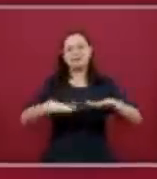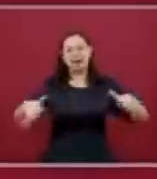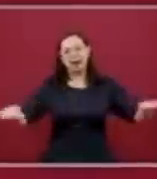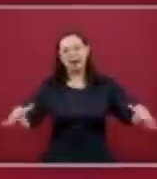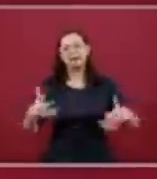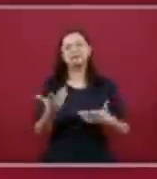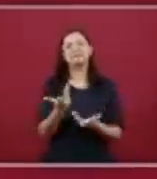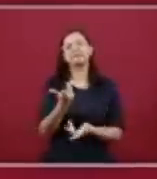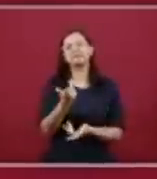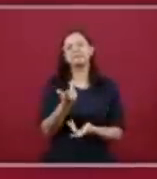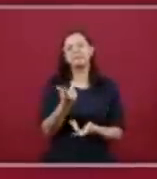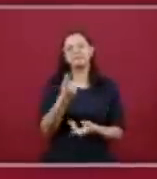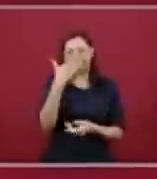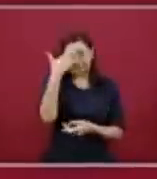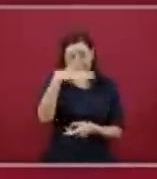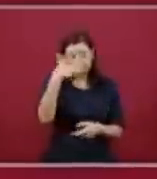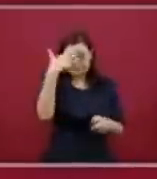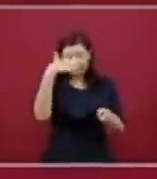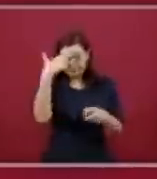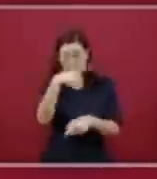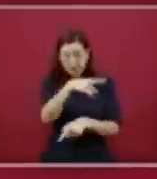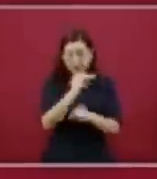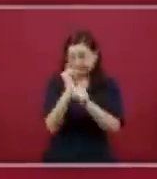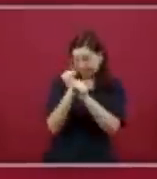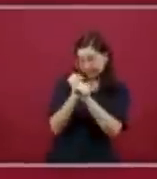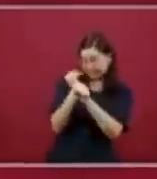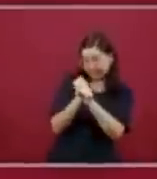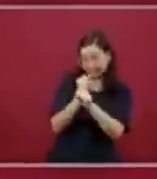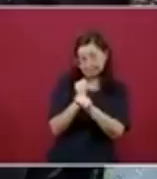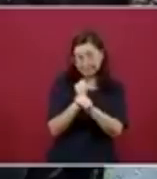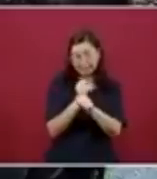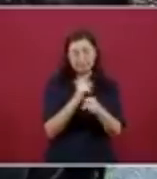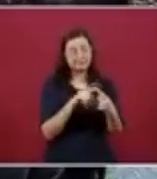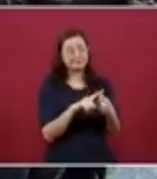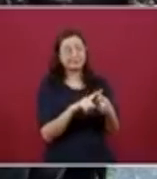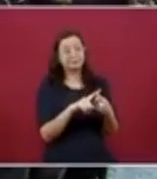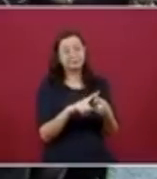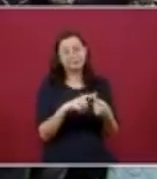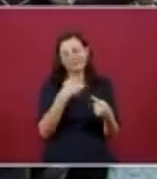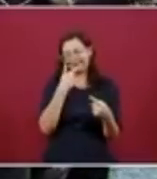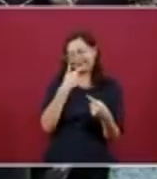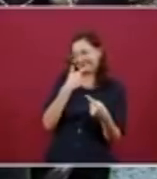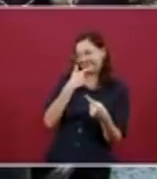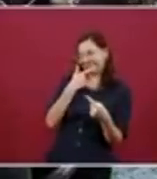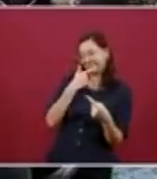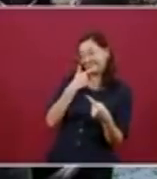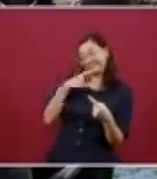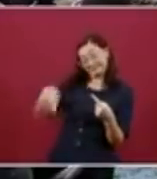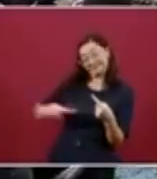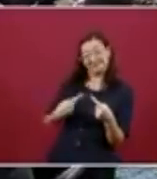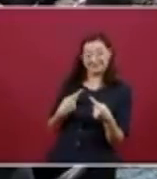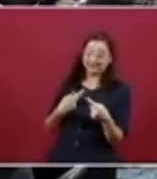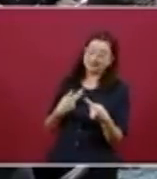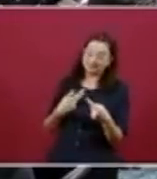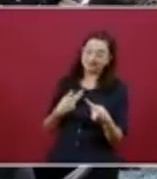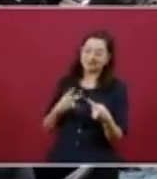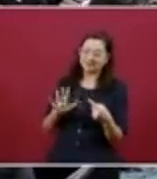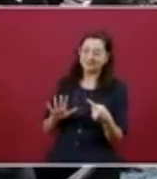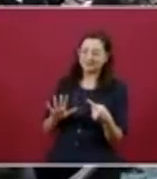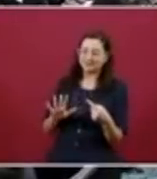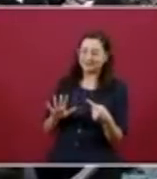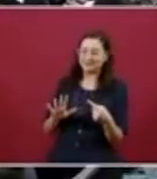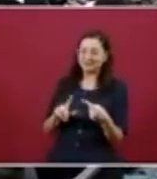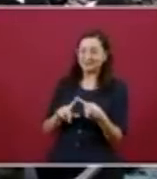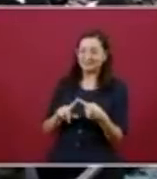todos lados, usted lo sabe bien. La segunda. La segunda. Muy buena la pregunta. Pero